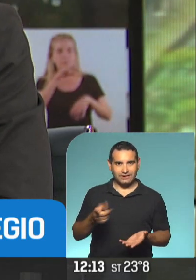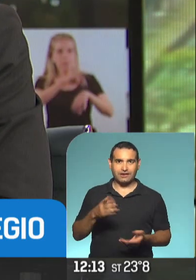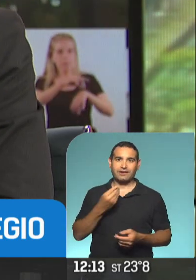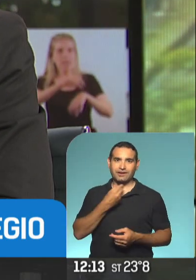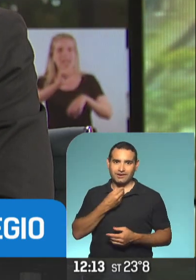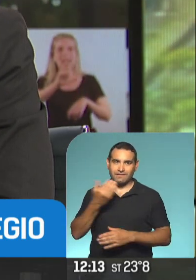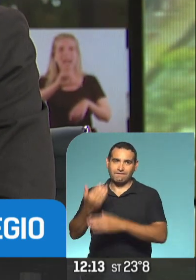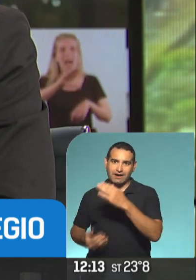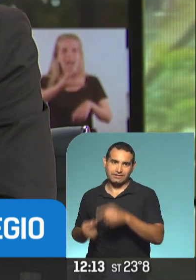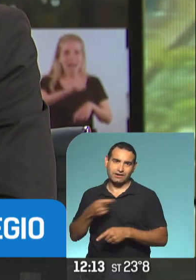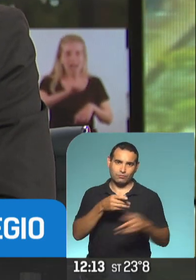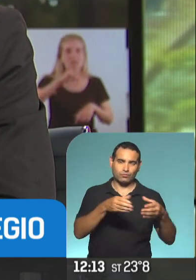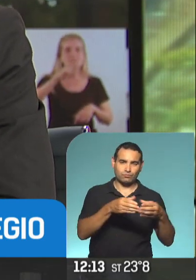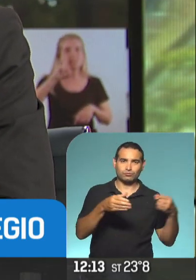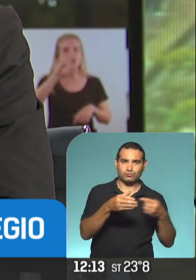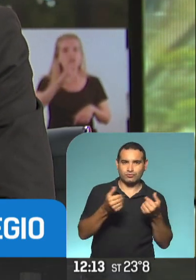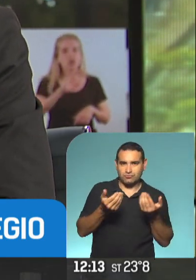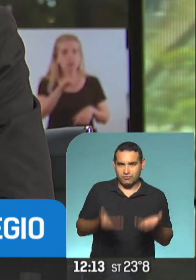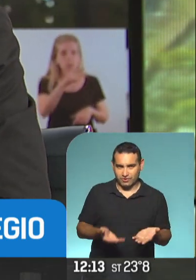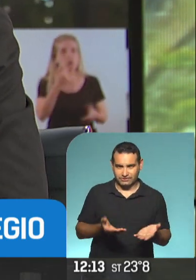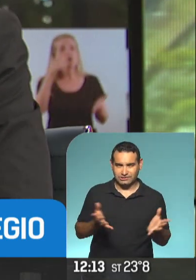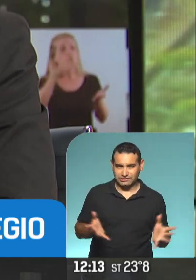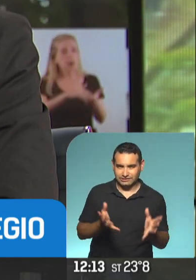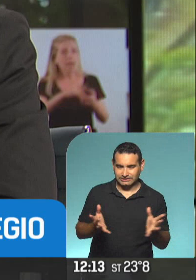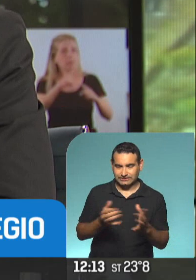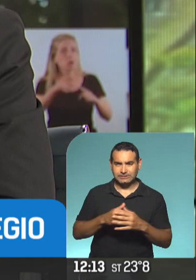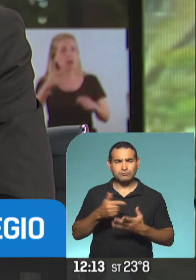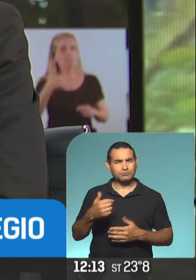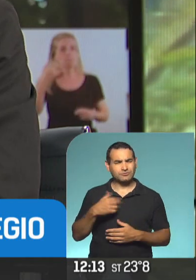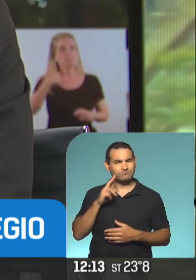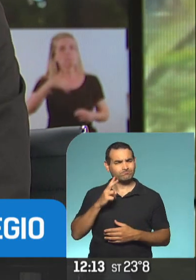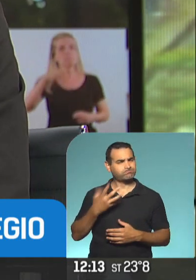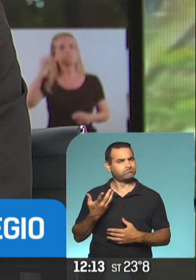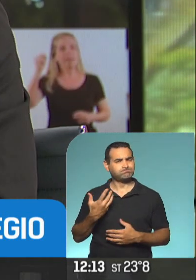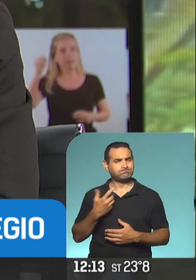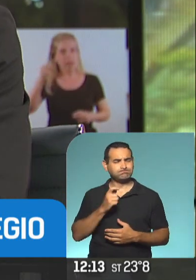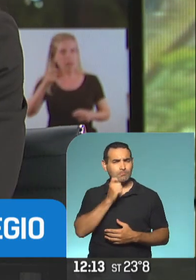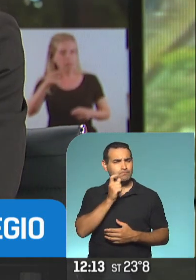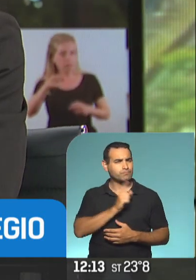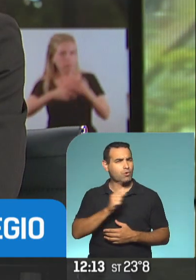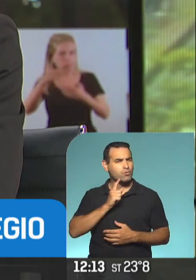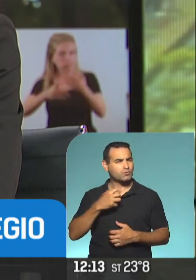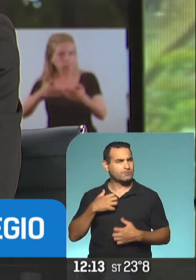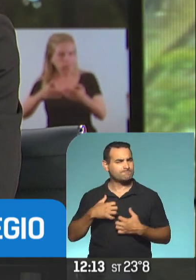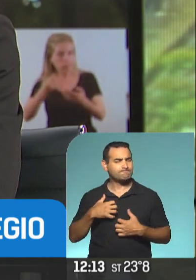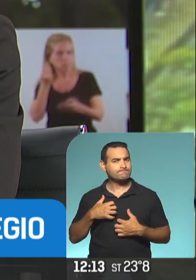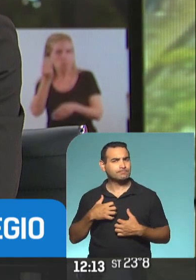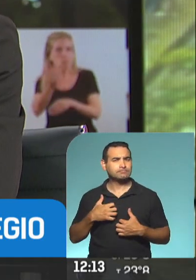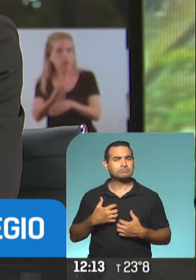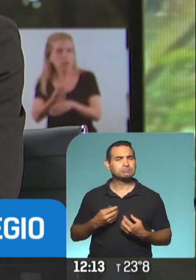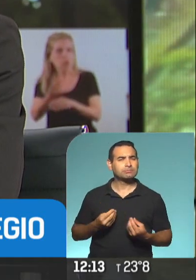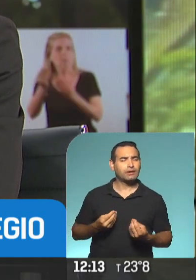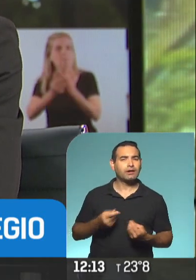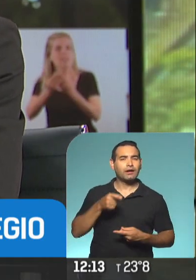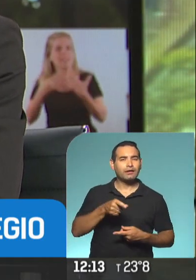barbaridades totalmente infundadas. Lo que a mí me molesta muchísimo, y realmente me molesta hasta en sentido personal, es que se